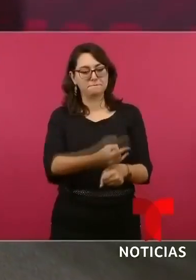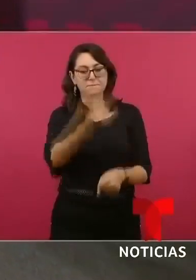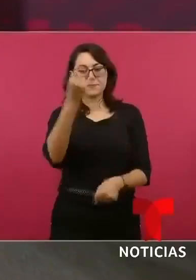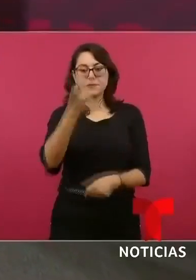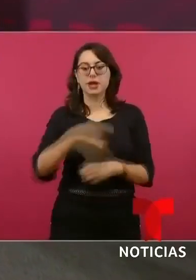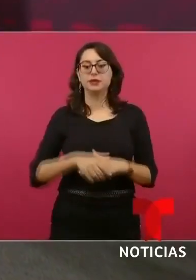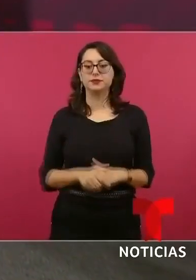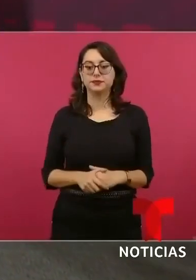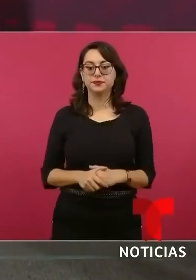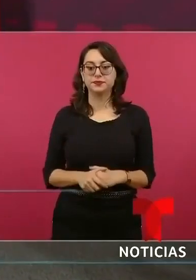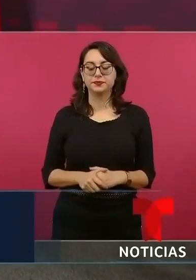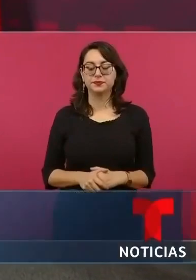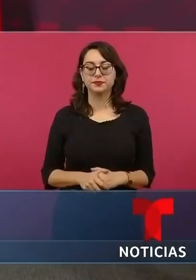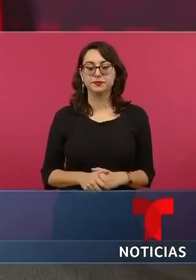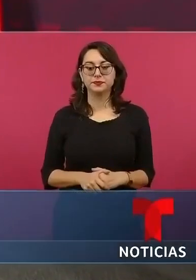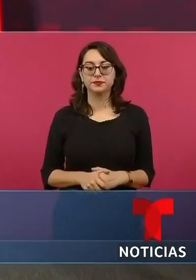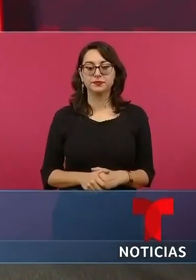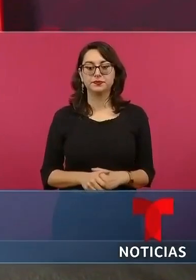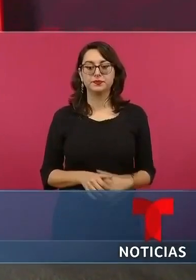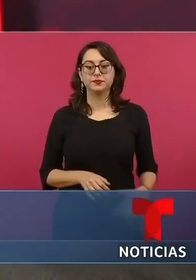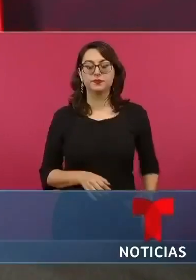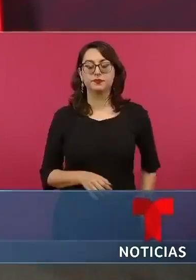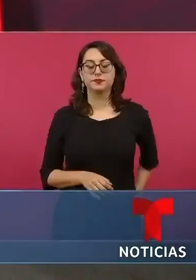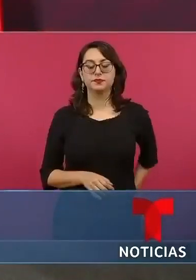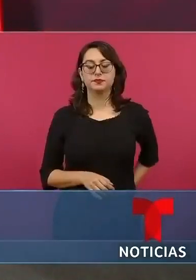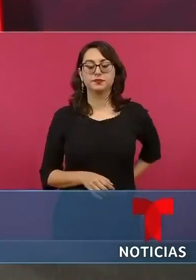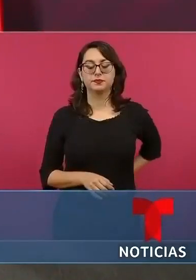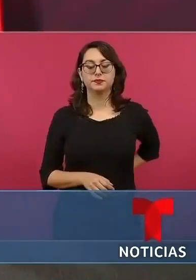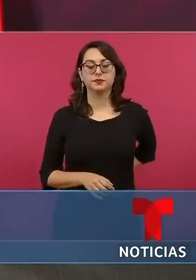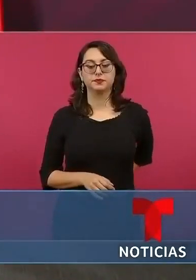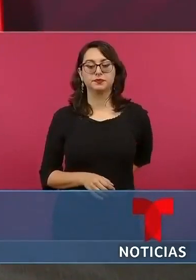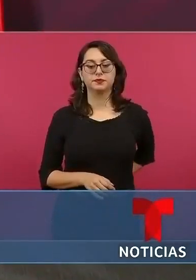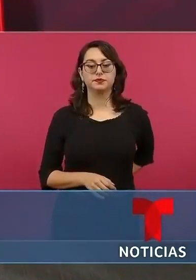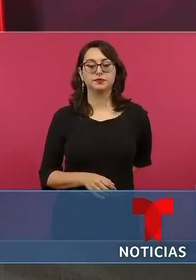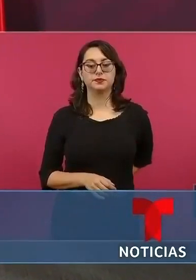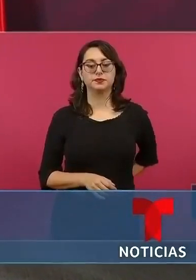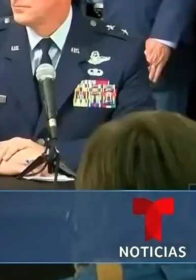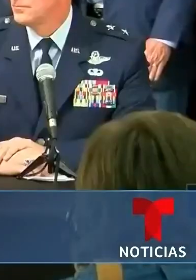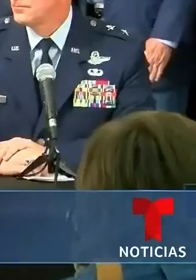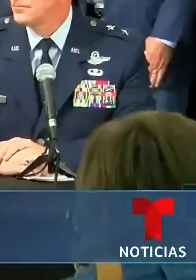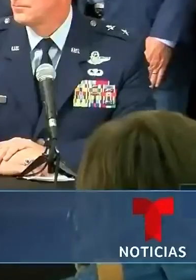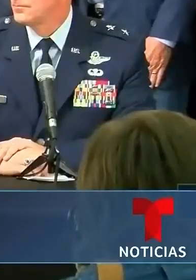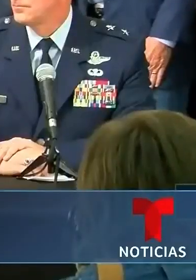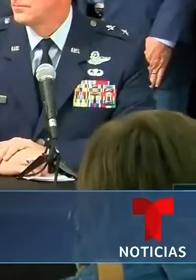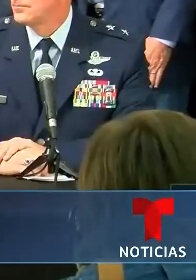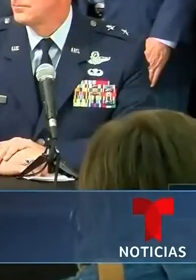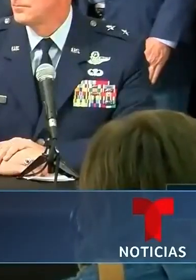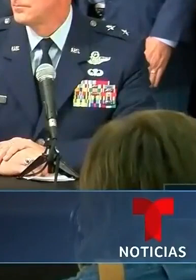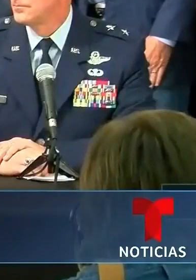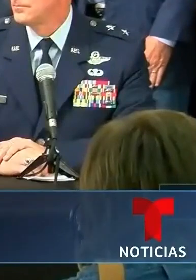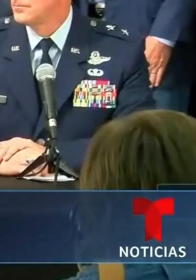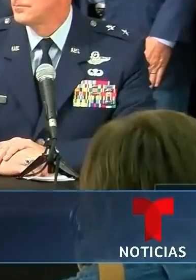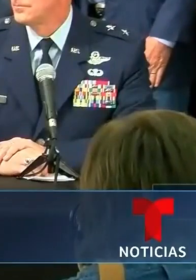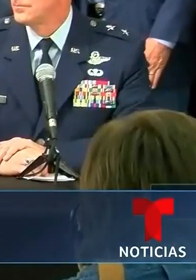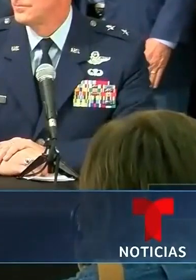En su habitual conferencia mañanera, se refirió a la demanda presentada por la administración Biden contra el gobernador Greg